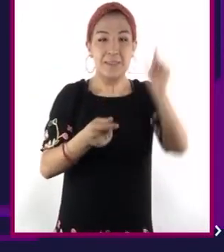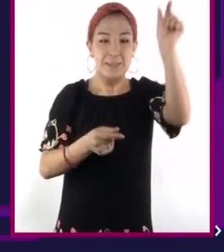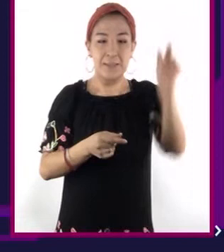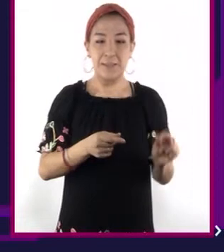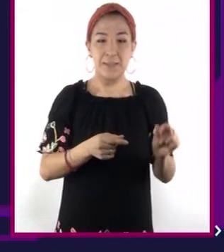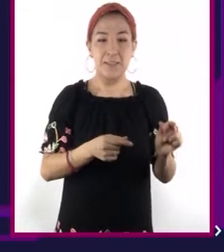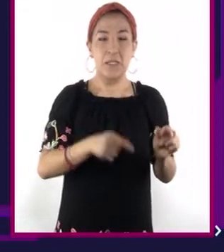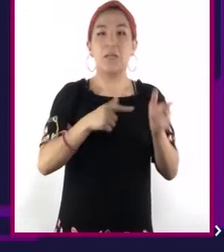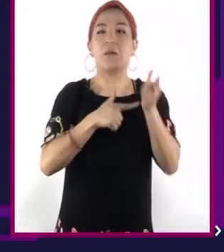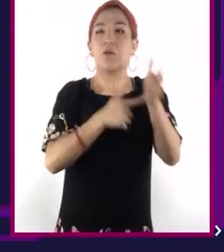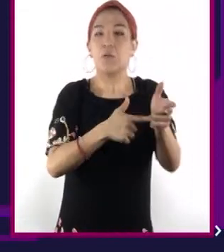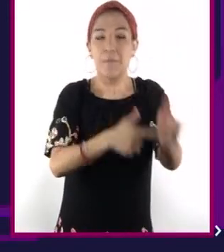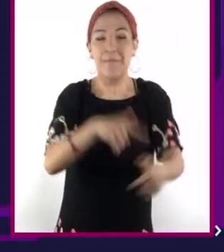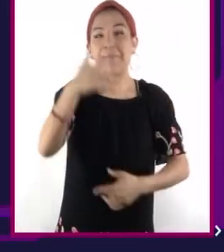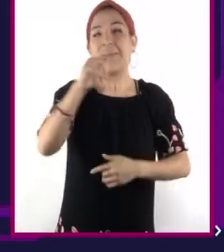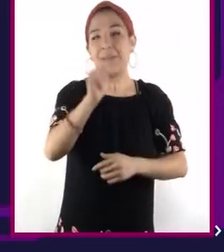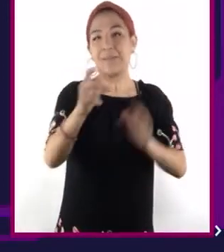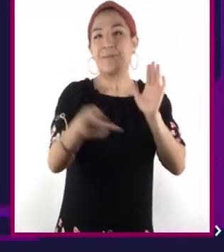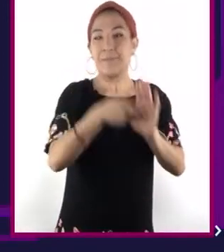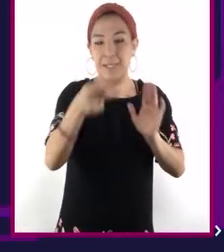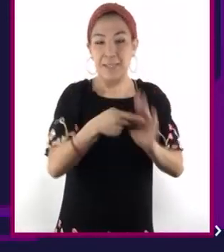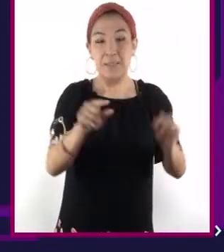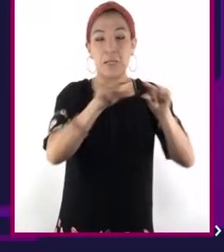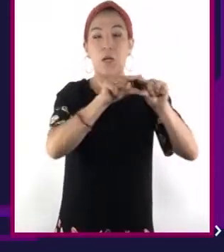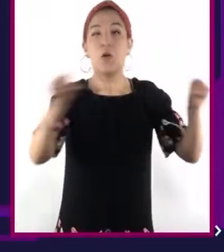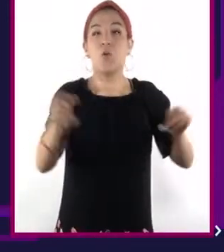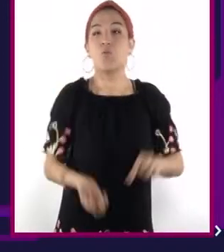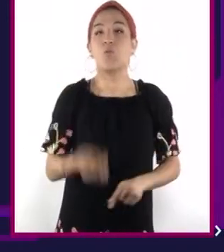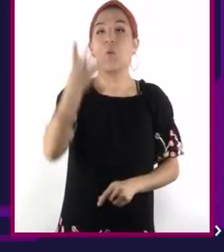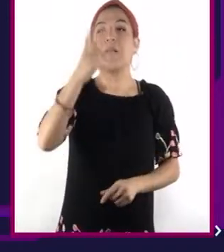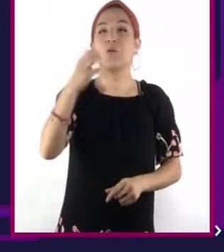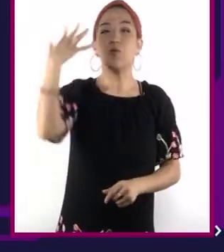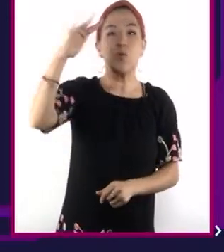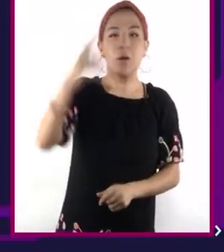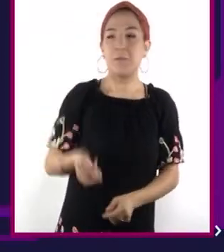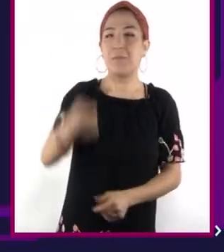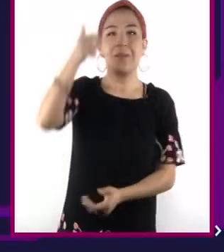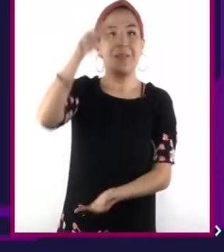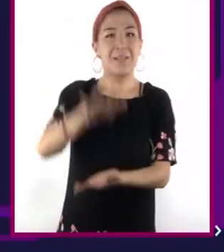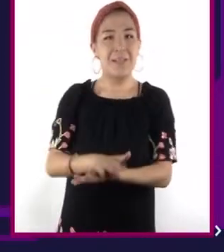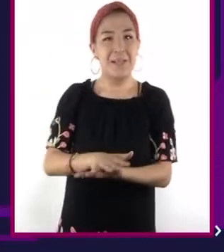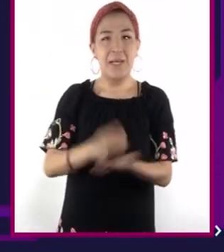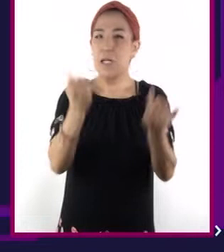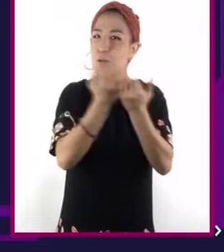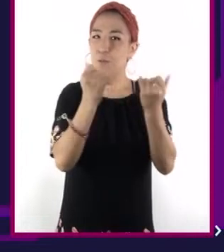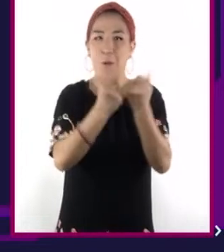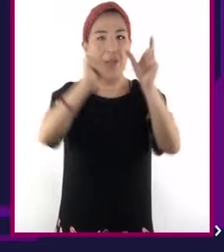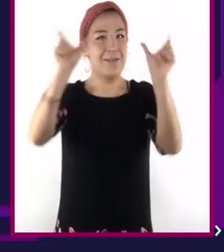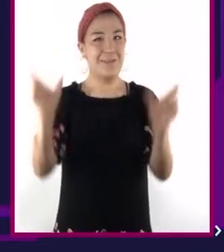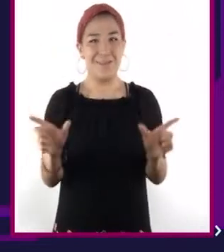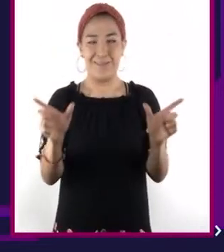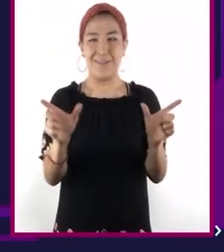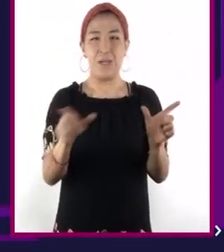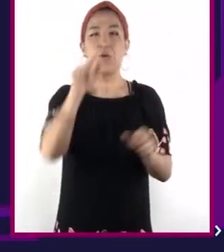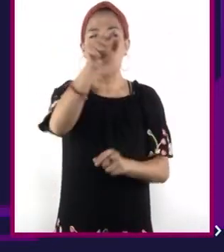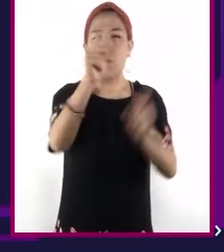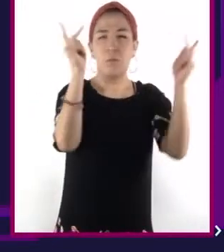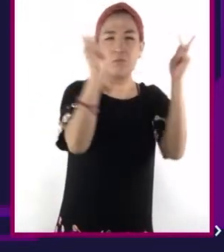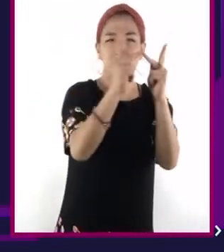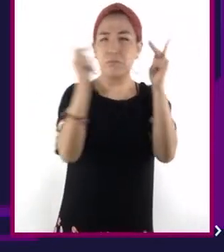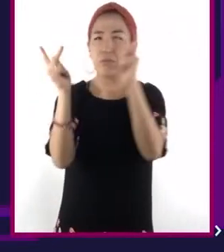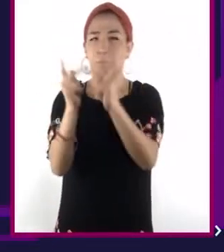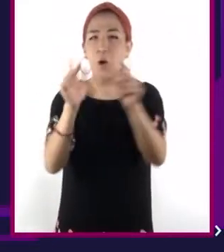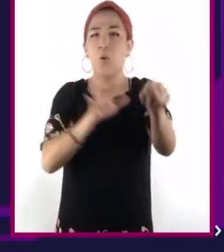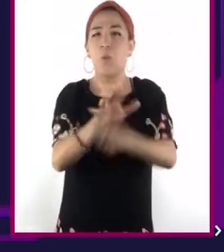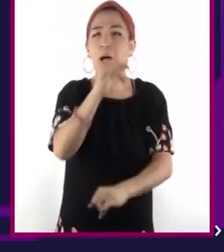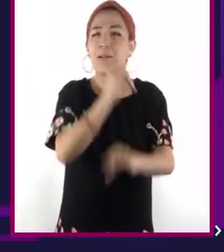cantidad de secuencias en las que se obtuvo ese número de soles. Comparen las gráficas. ¿Cuál es el